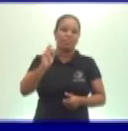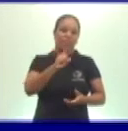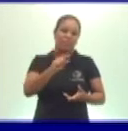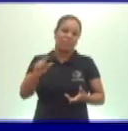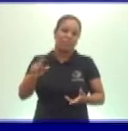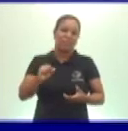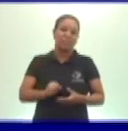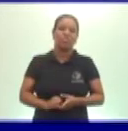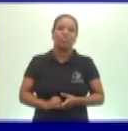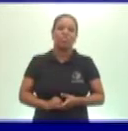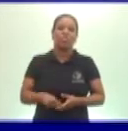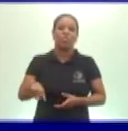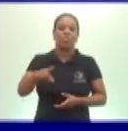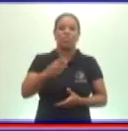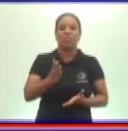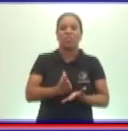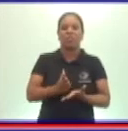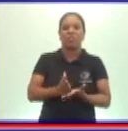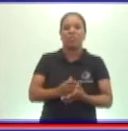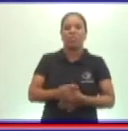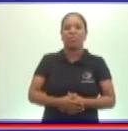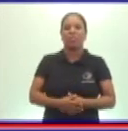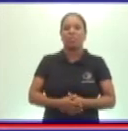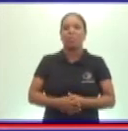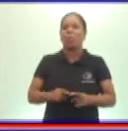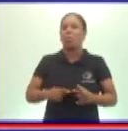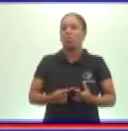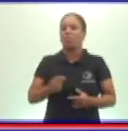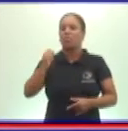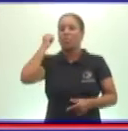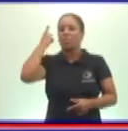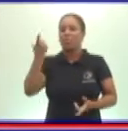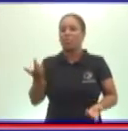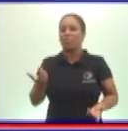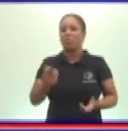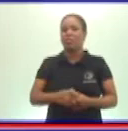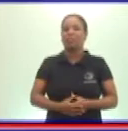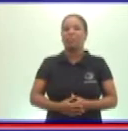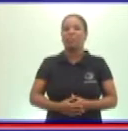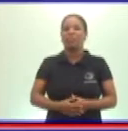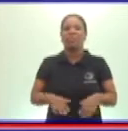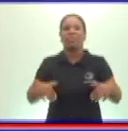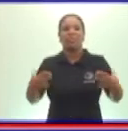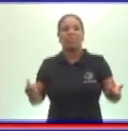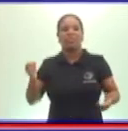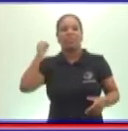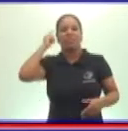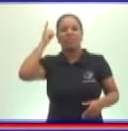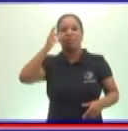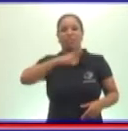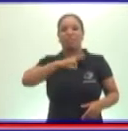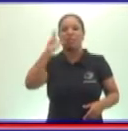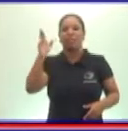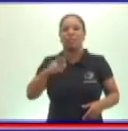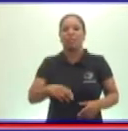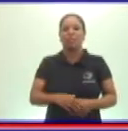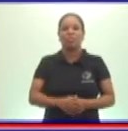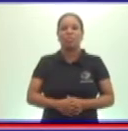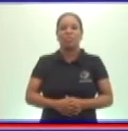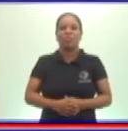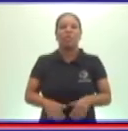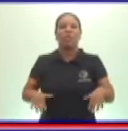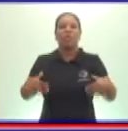están estudiando. Por lo tanto, ¿qué es la ideología? ¿Qué es la ideología de la revolución? ¿Qué es